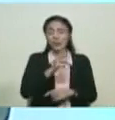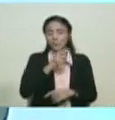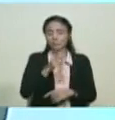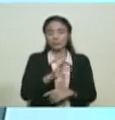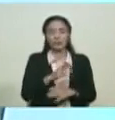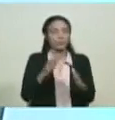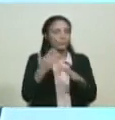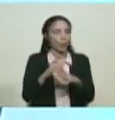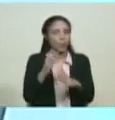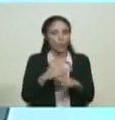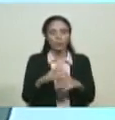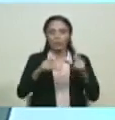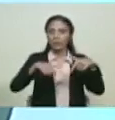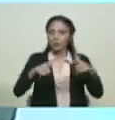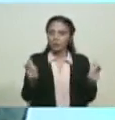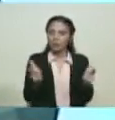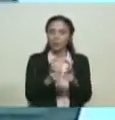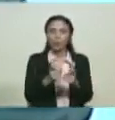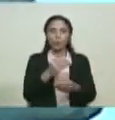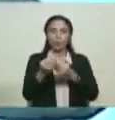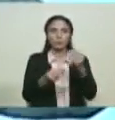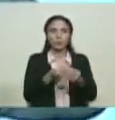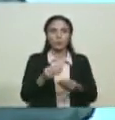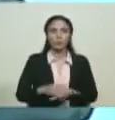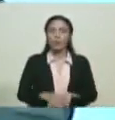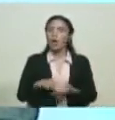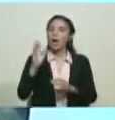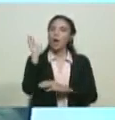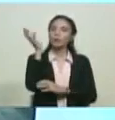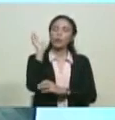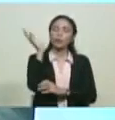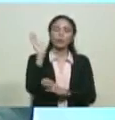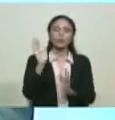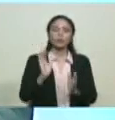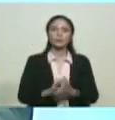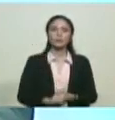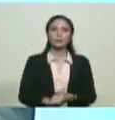en el momento que estamos viviendo nadie crea que es un congreso